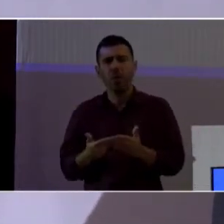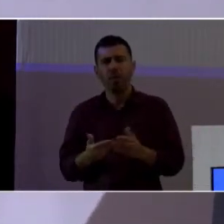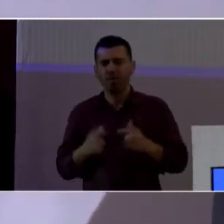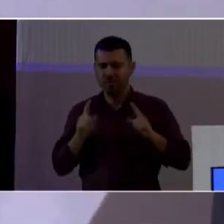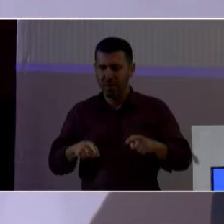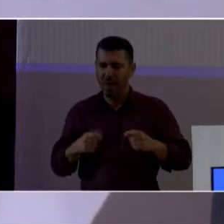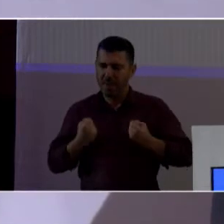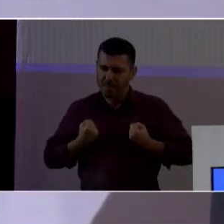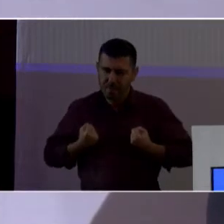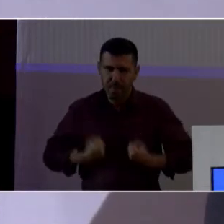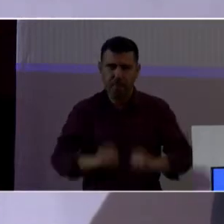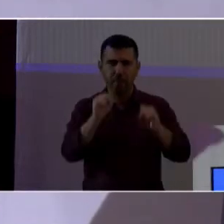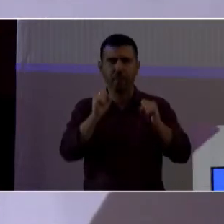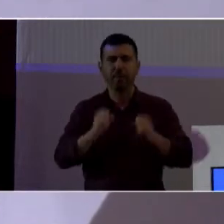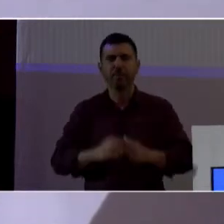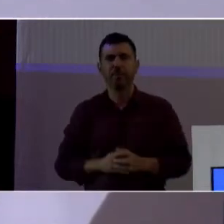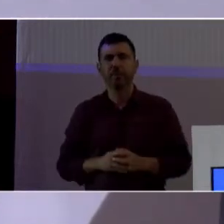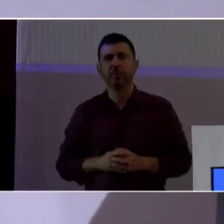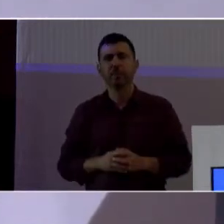mensaje